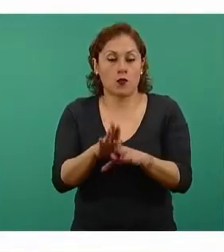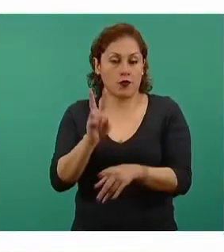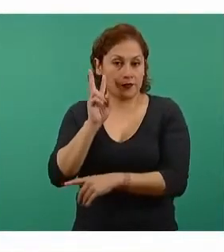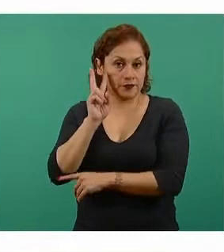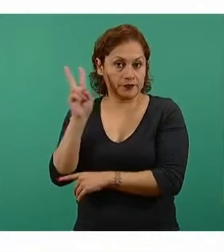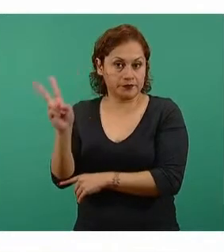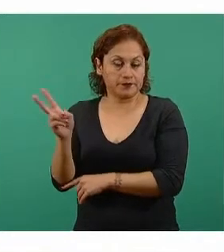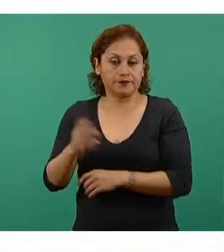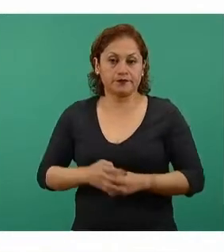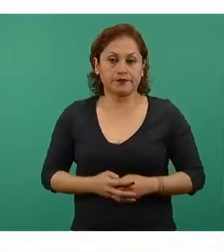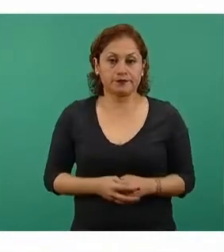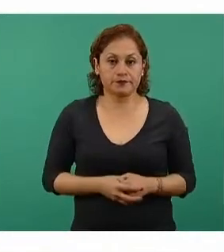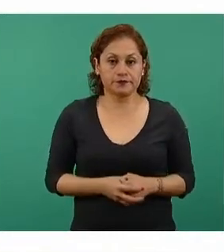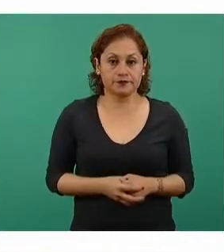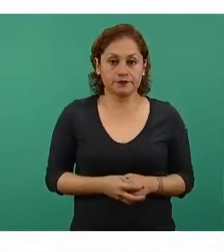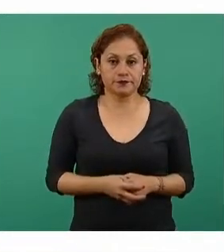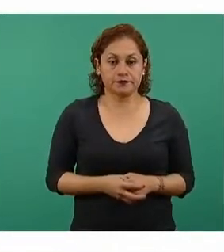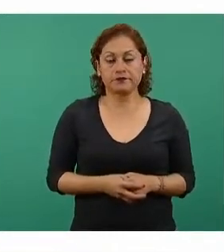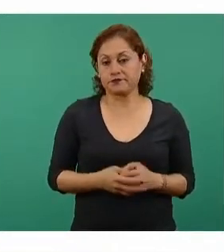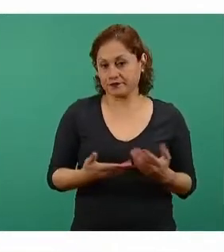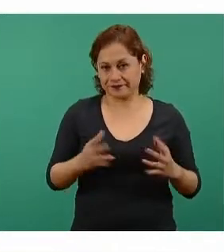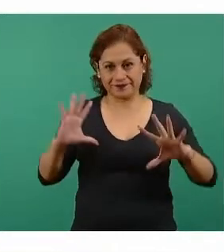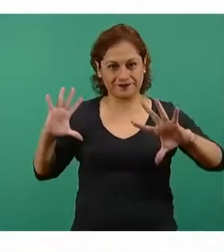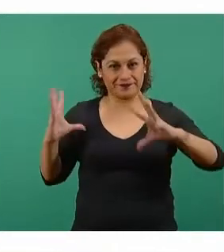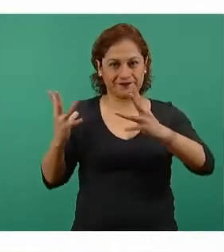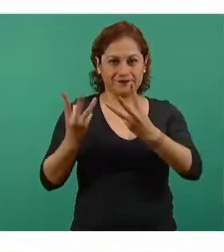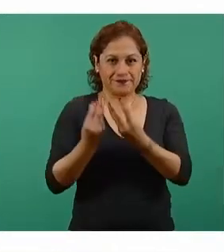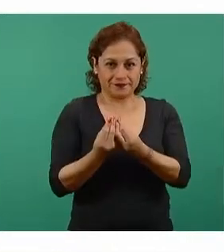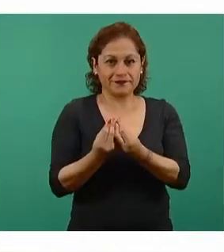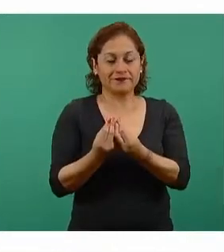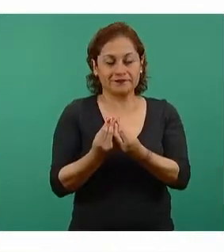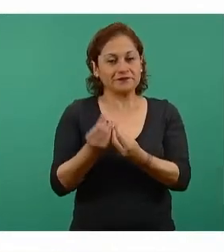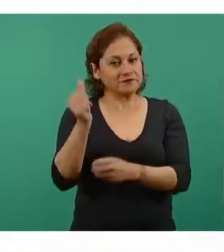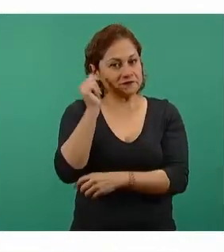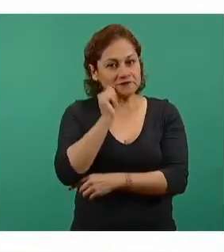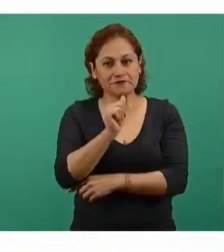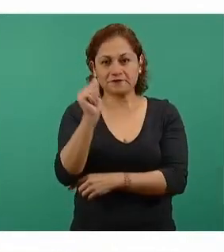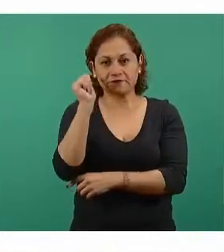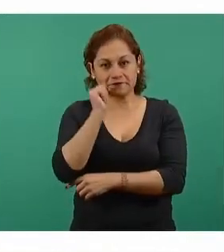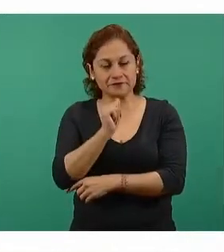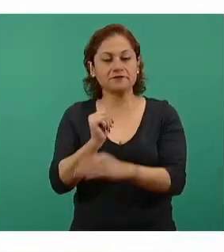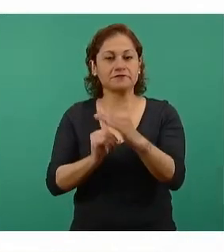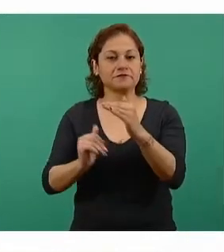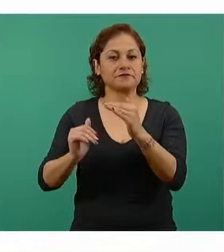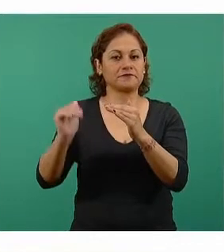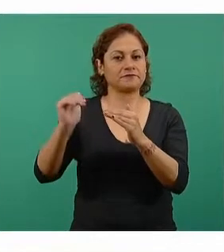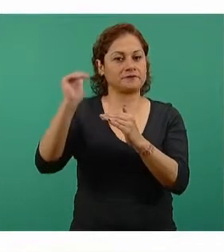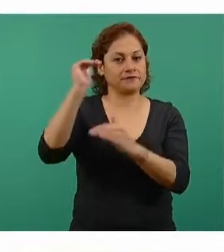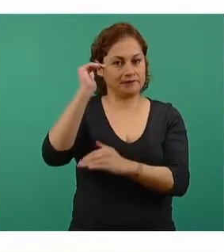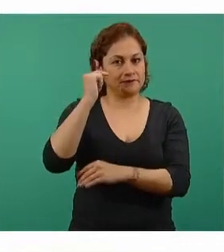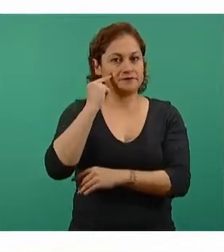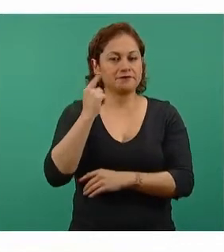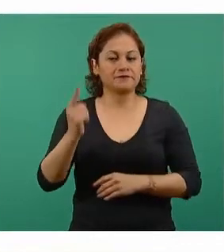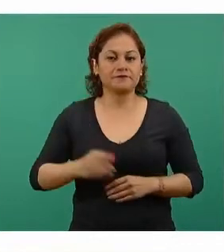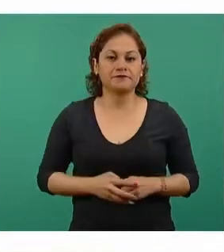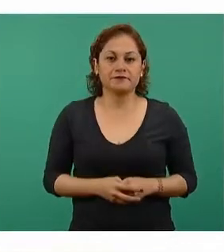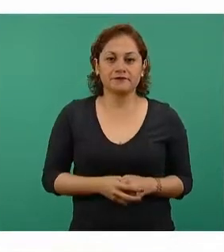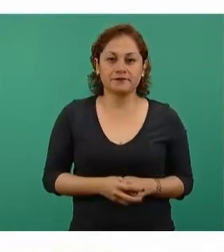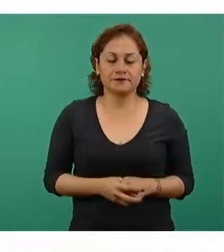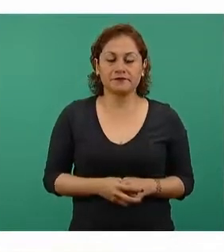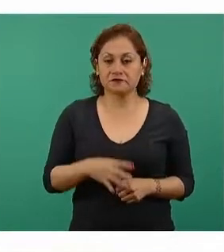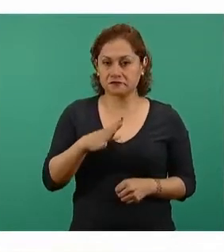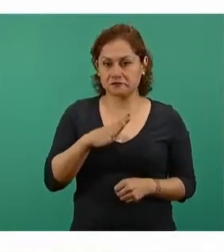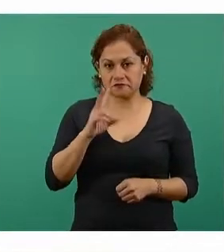gráfica, pues obviamente como es acumulativo, pues siempre irá con tendencia a seguir incrementando y podemos